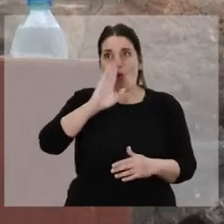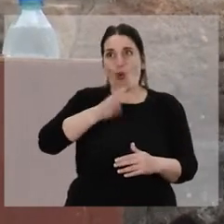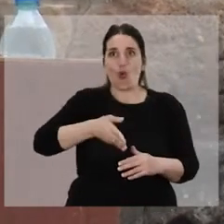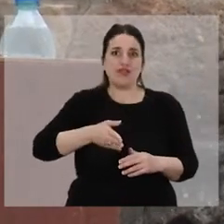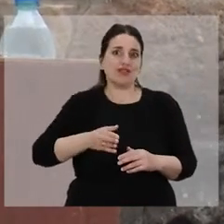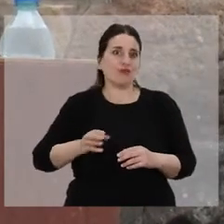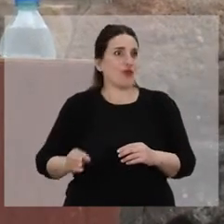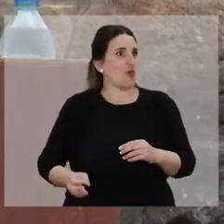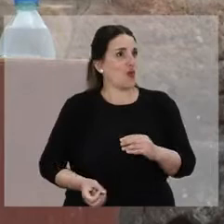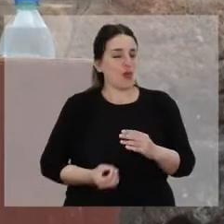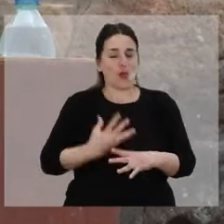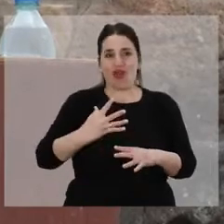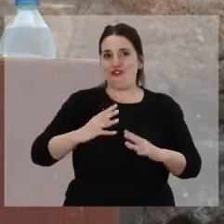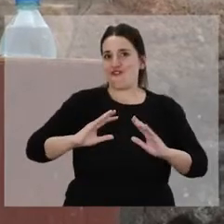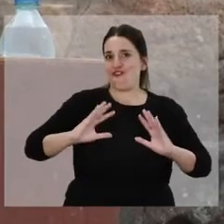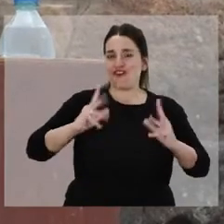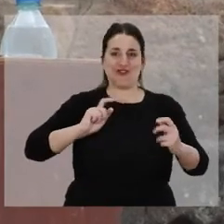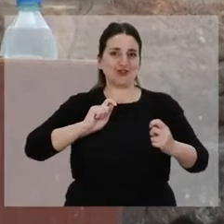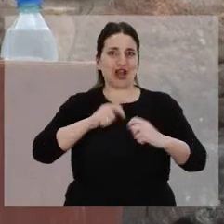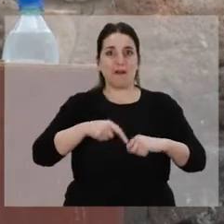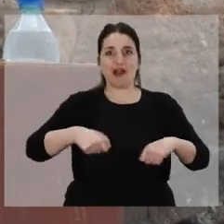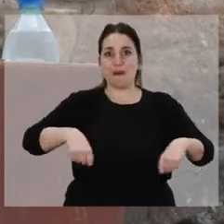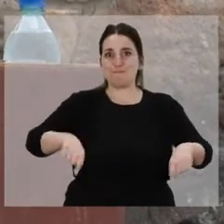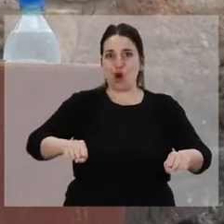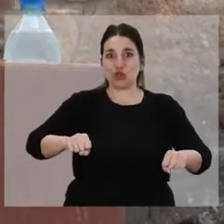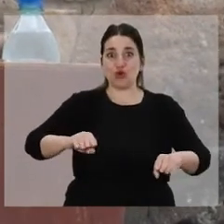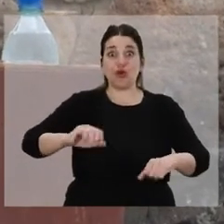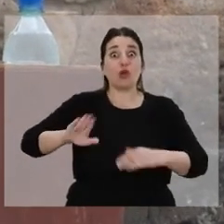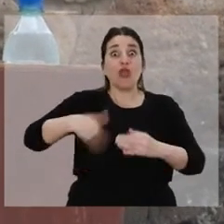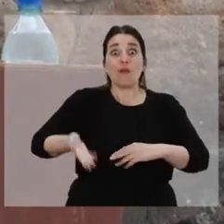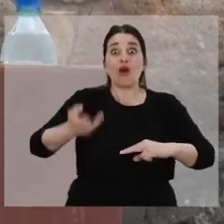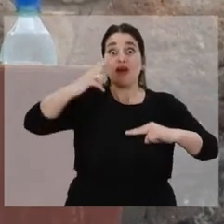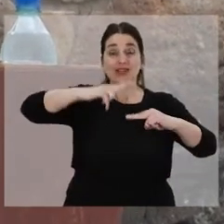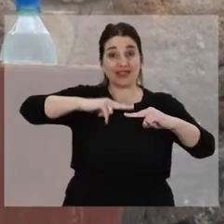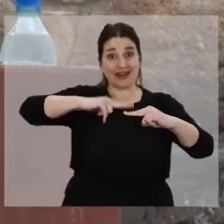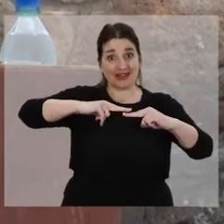revolución en la campaña. Pero después vino la internet.